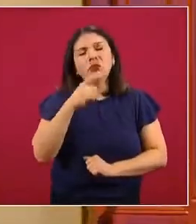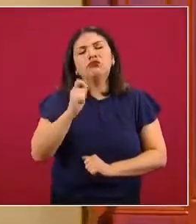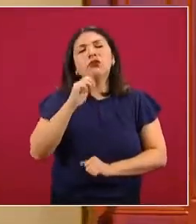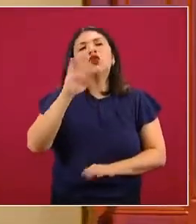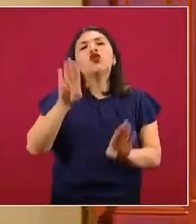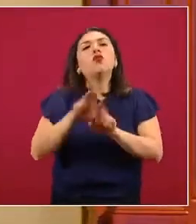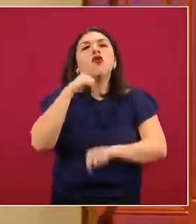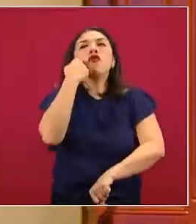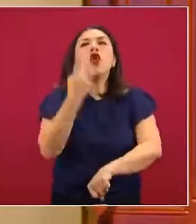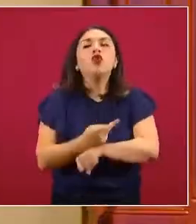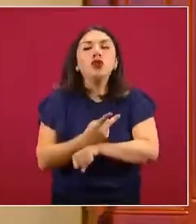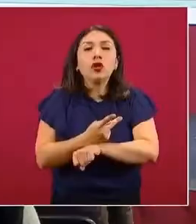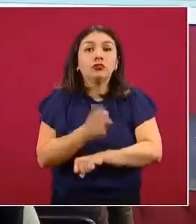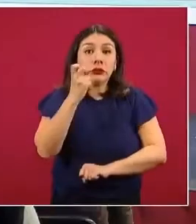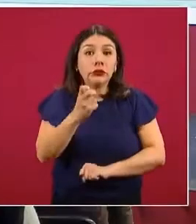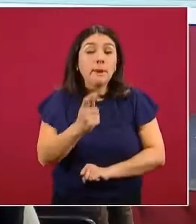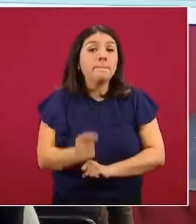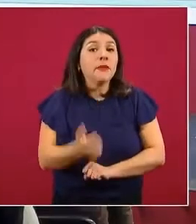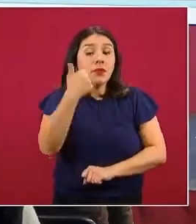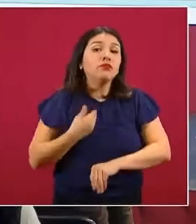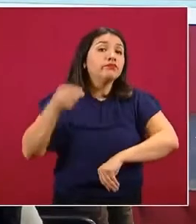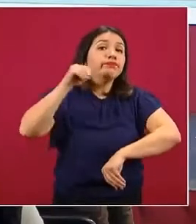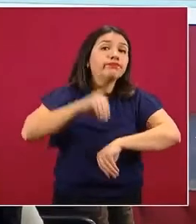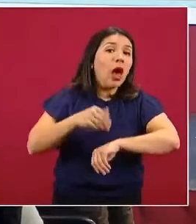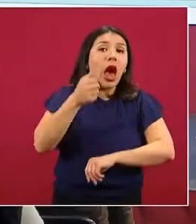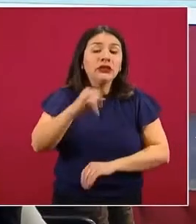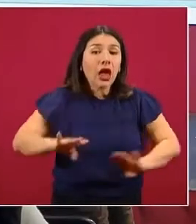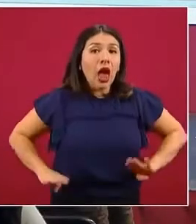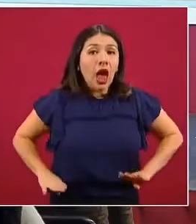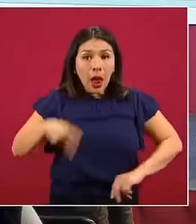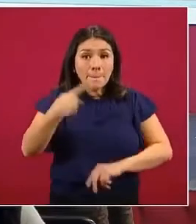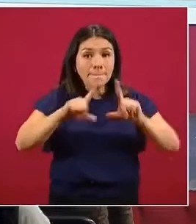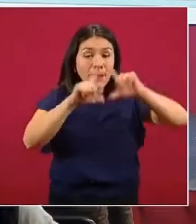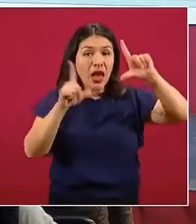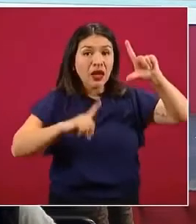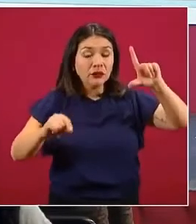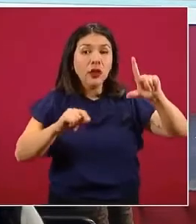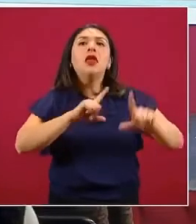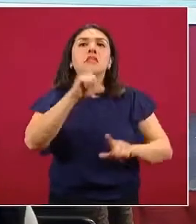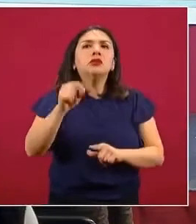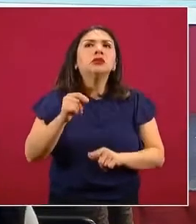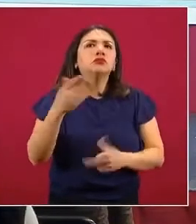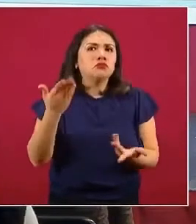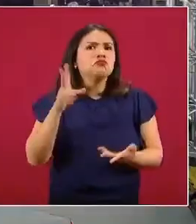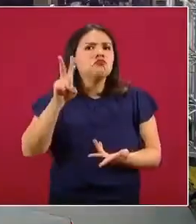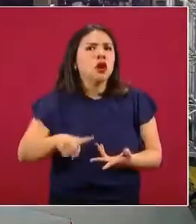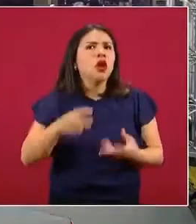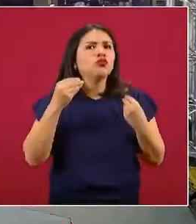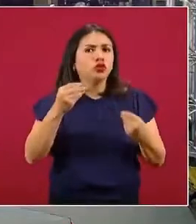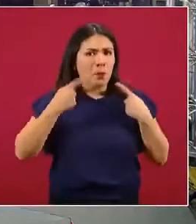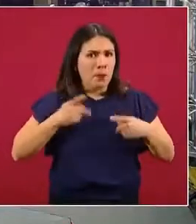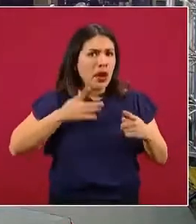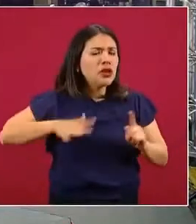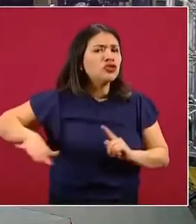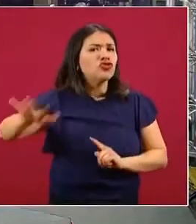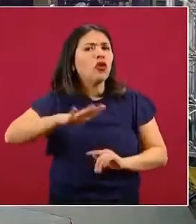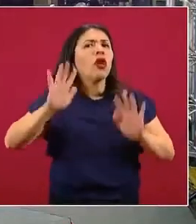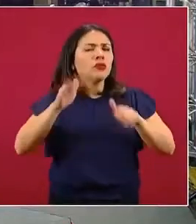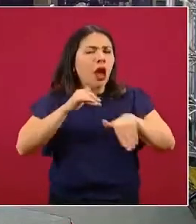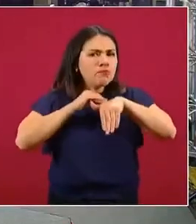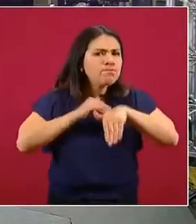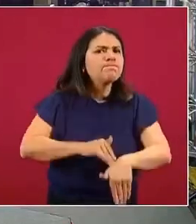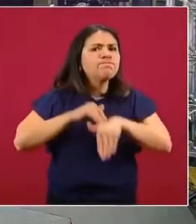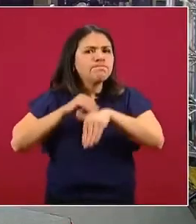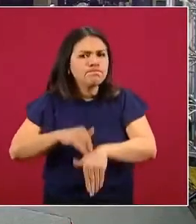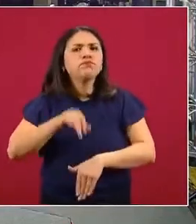domiciliario voluntario que desde un principio se implementó en el país y que felizmente la gran mayoría de personas ha